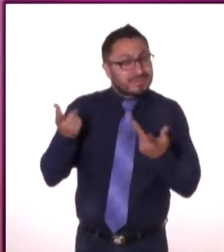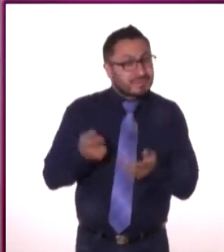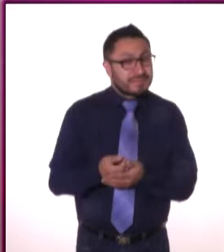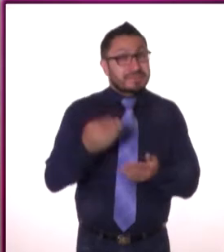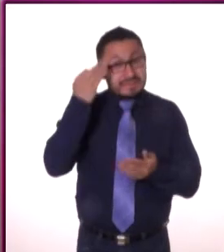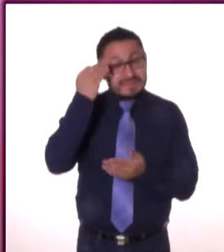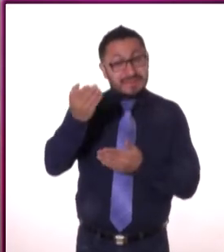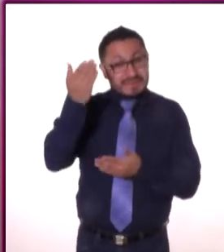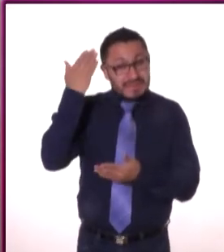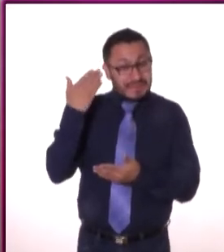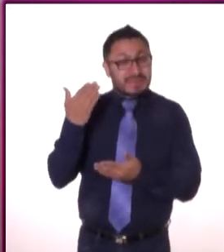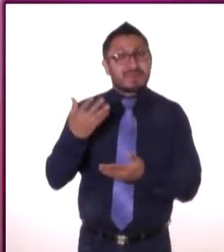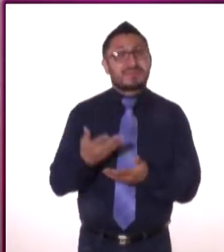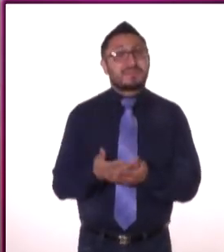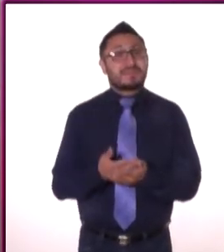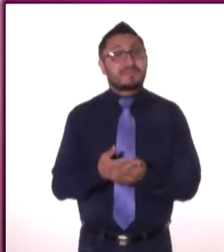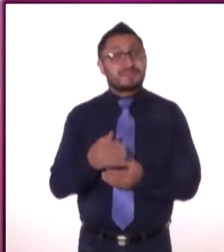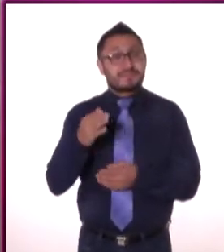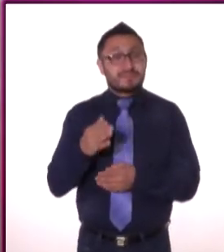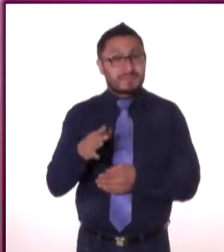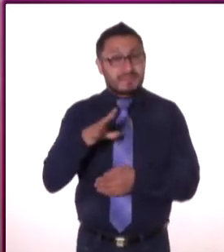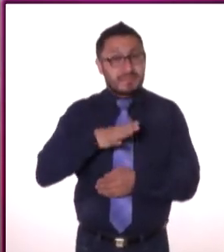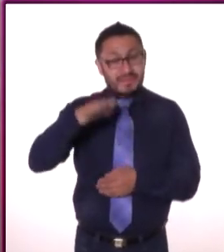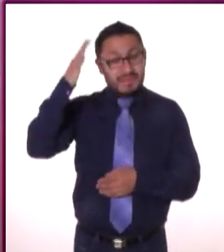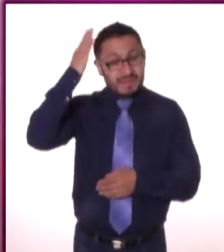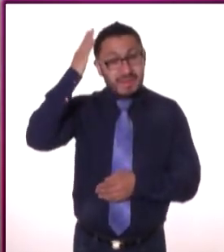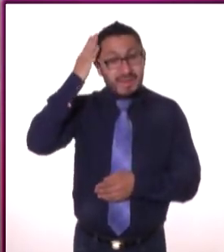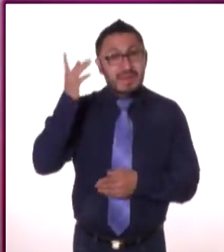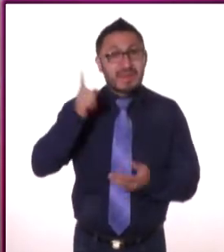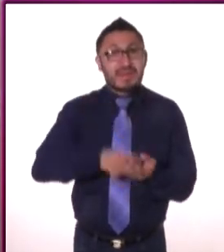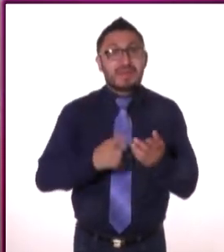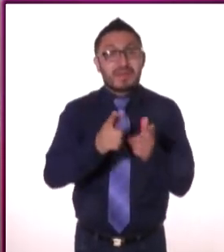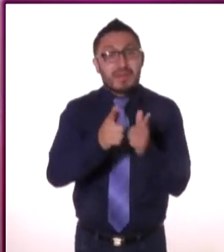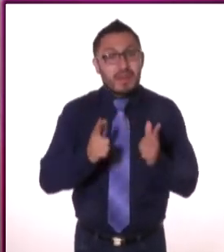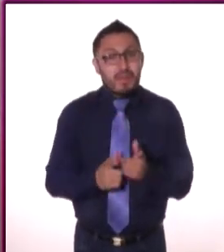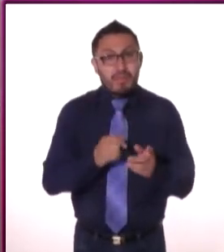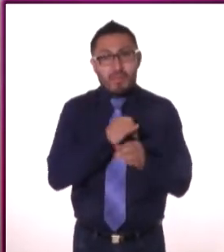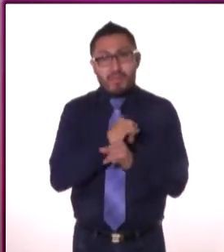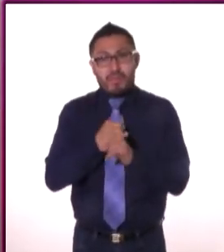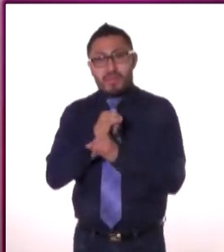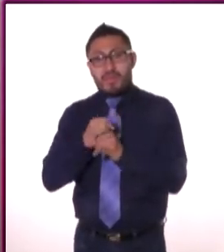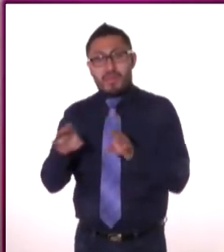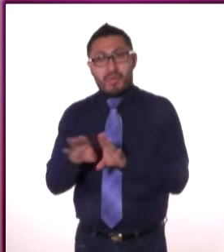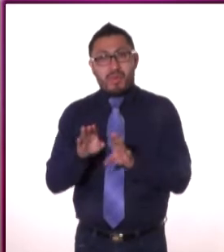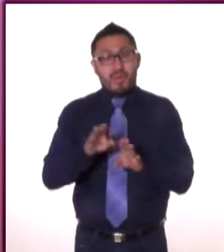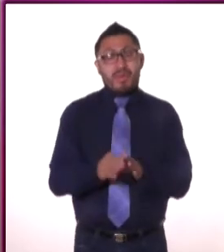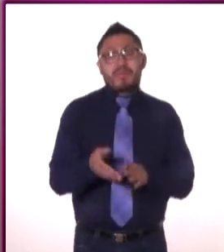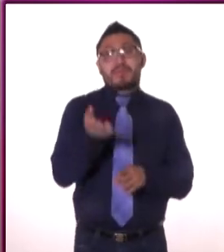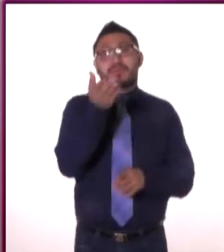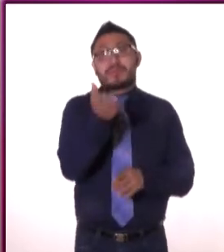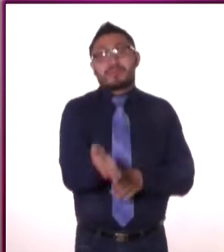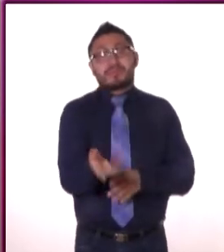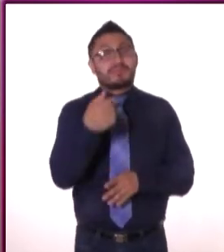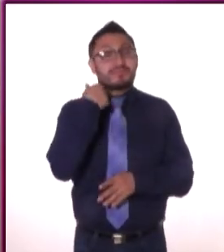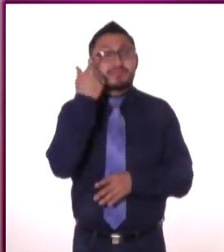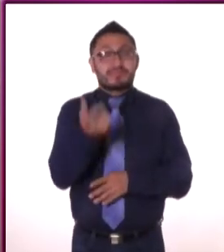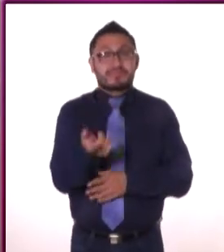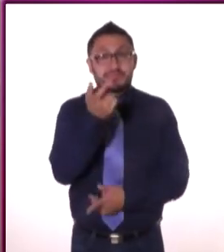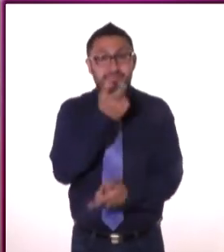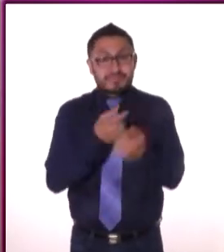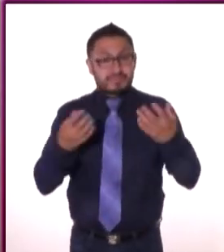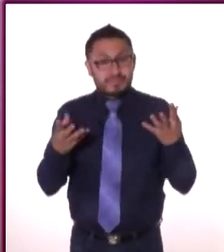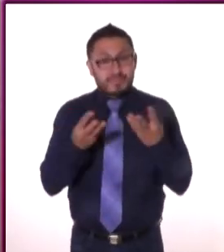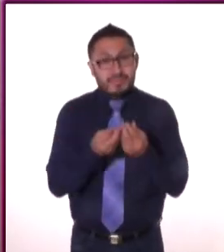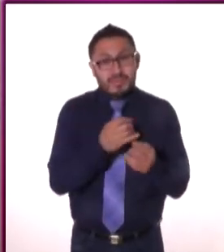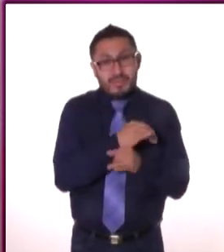épocas? En aquella época no es como ahora, que hay un líder de un grupo de investigación, que se disputa el presupuesto